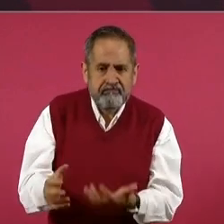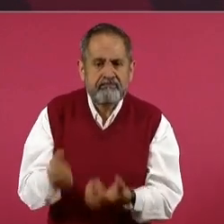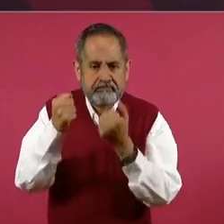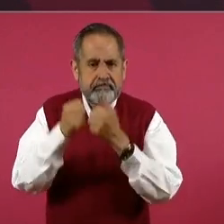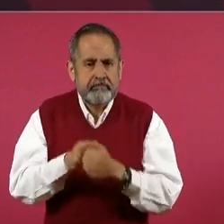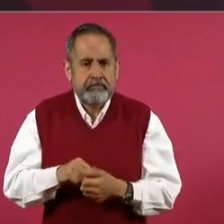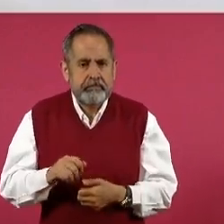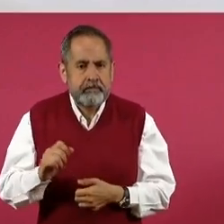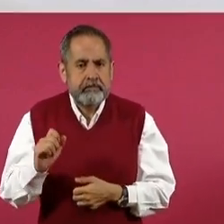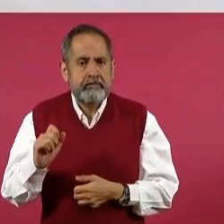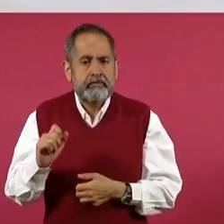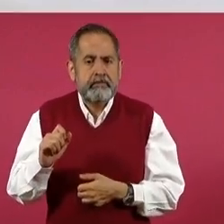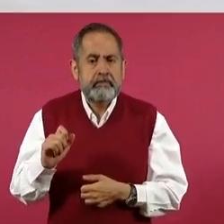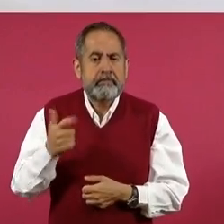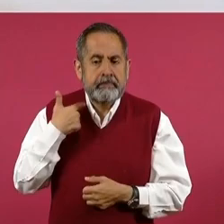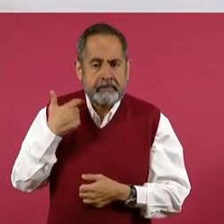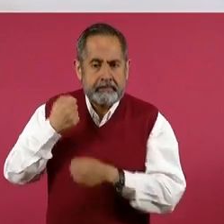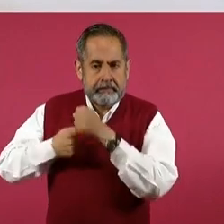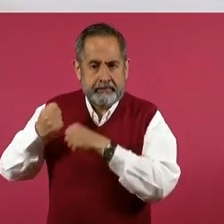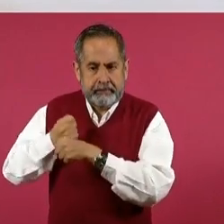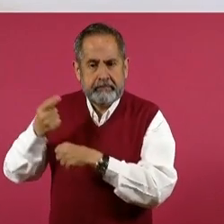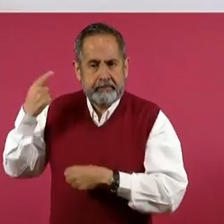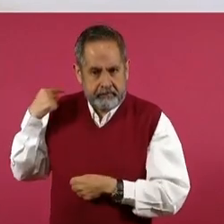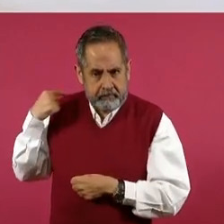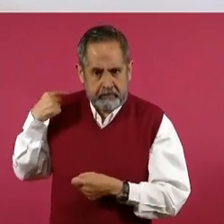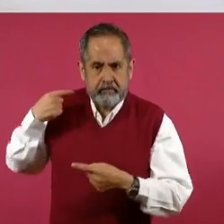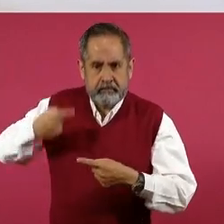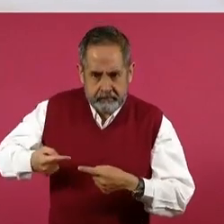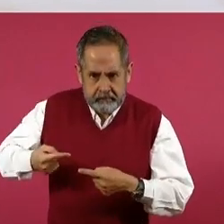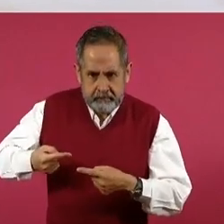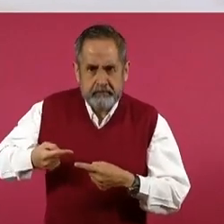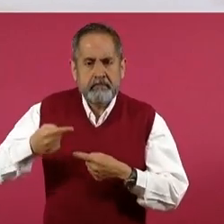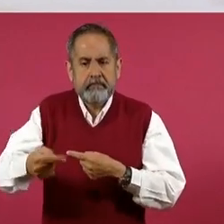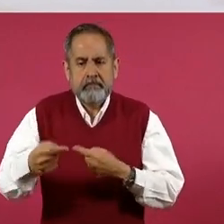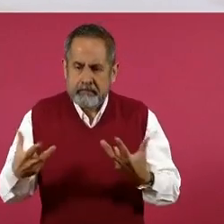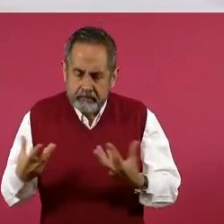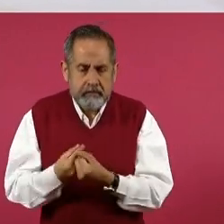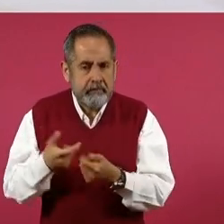del sexenio anterior de